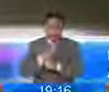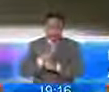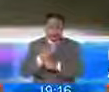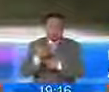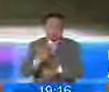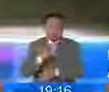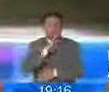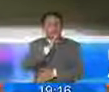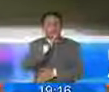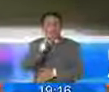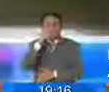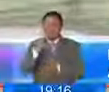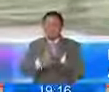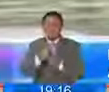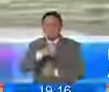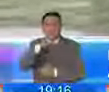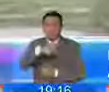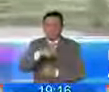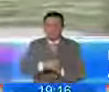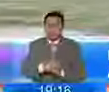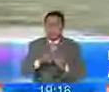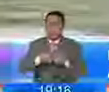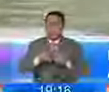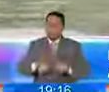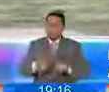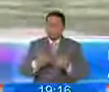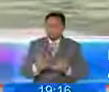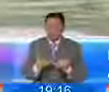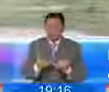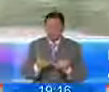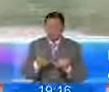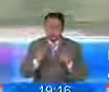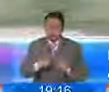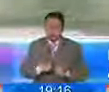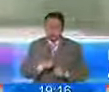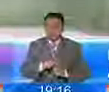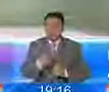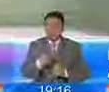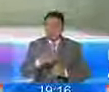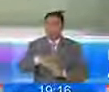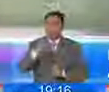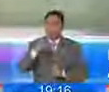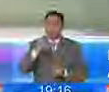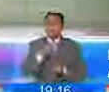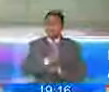esta situación, aunque aclaran que esta vez se ha tornado más preocupante.